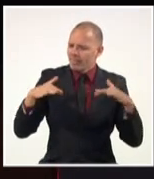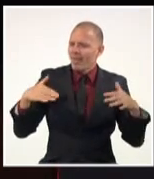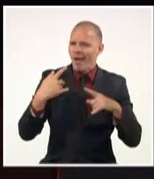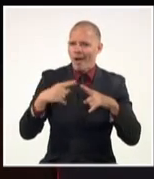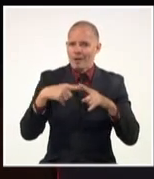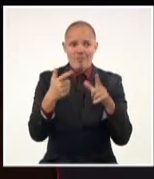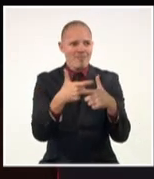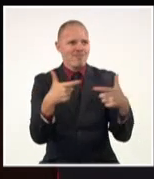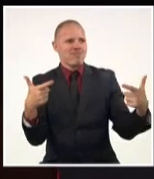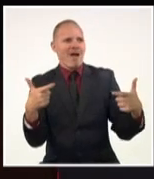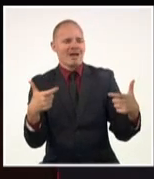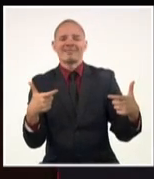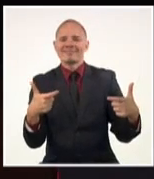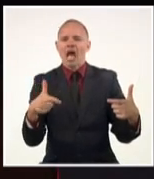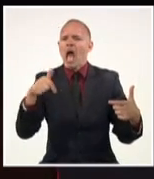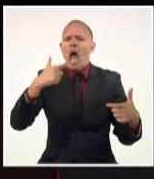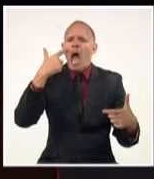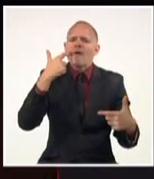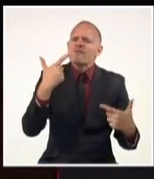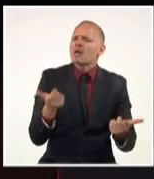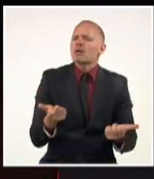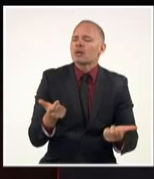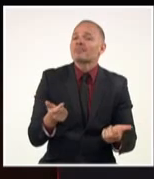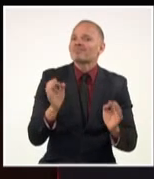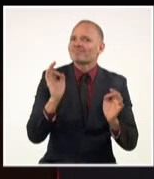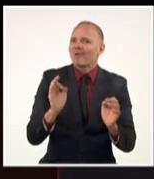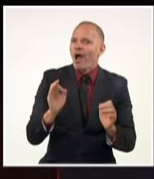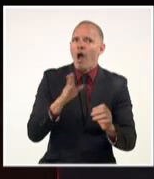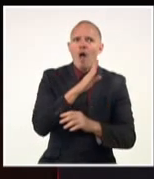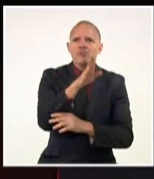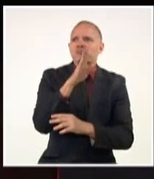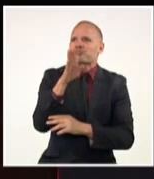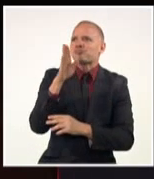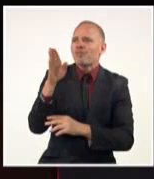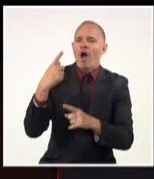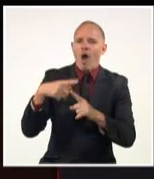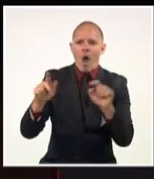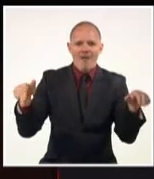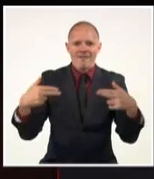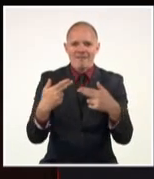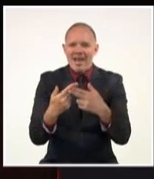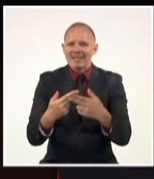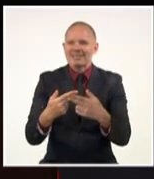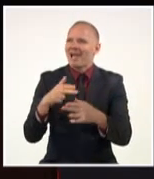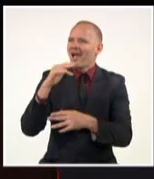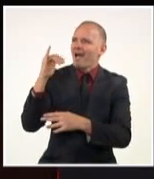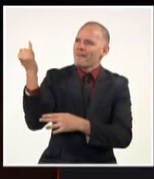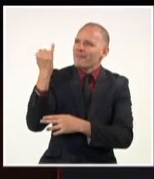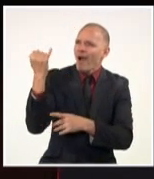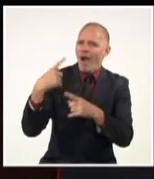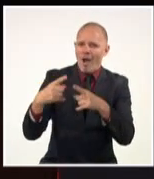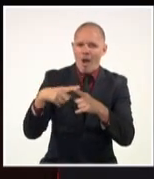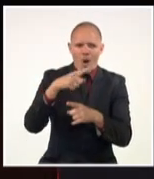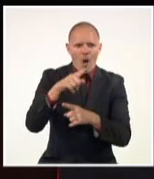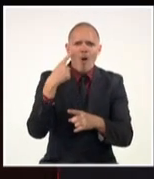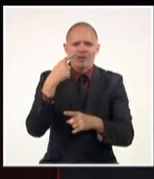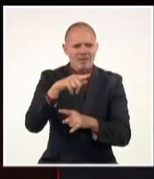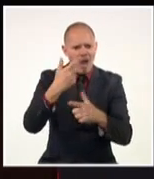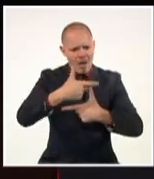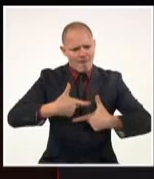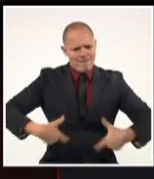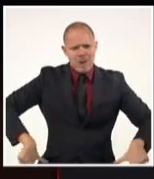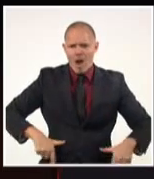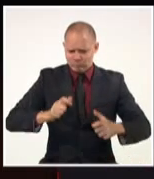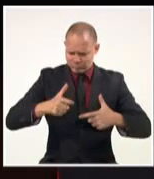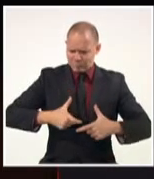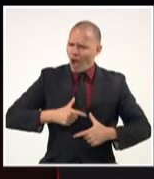permitido obtener importantes éxitos y ocupar los primeros lugares en numerosos certámenes a nivel internacional, a pesar del